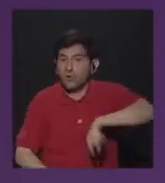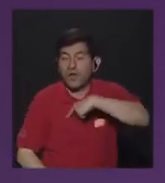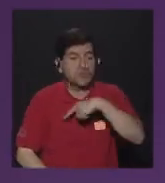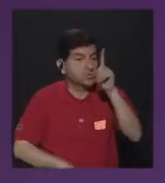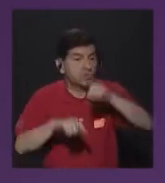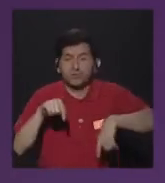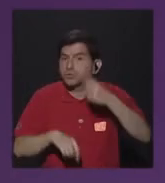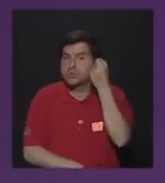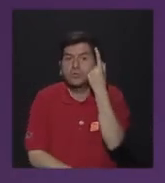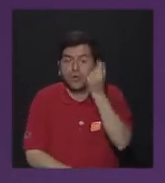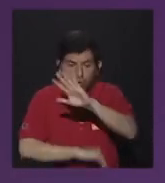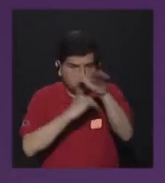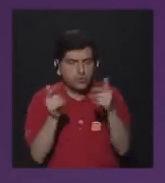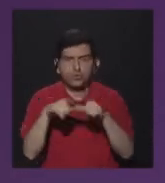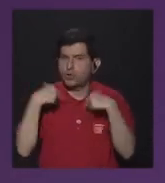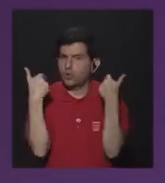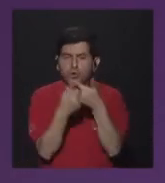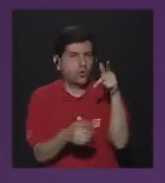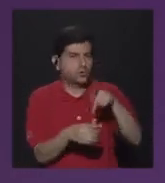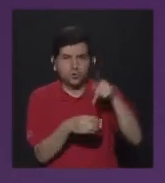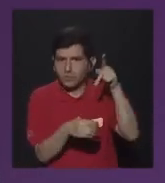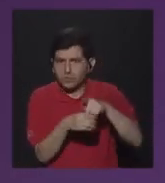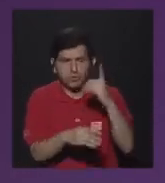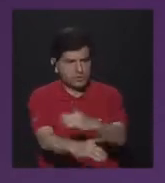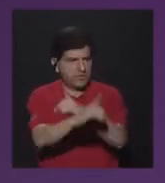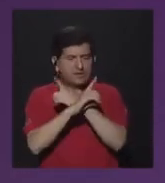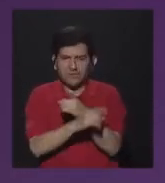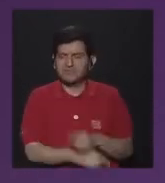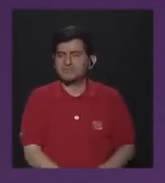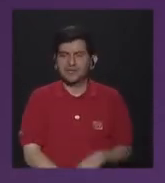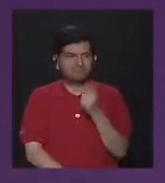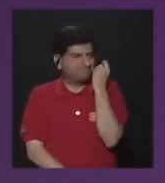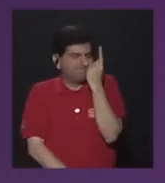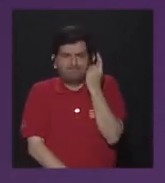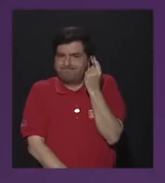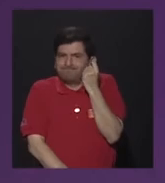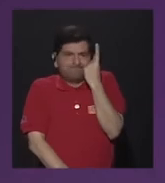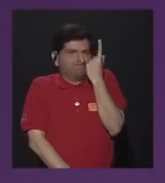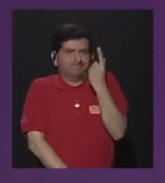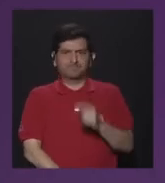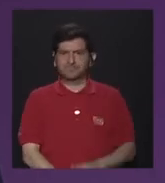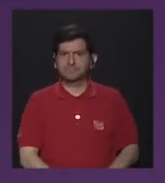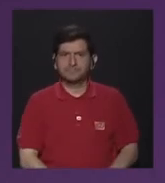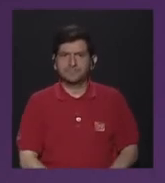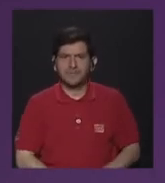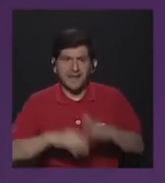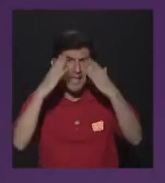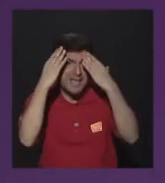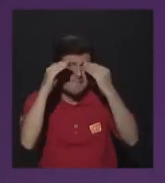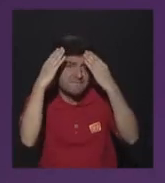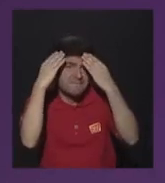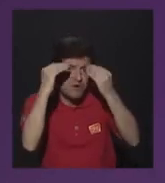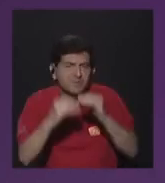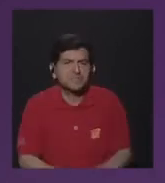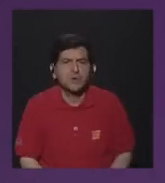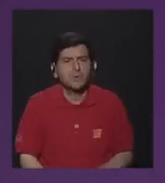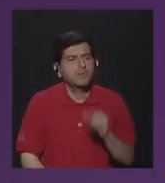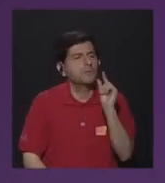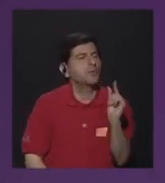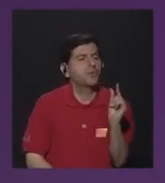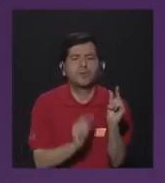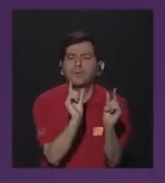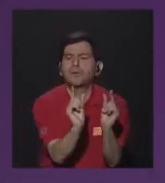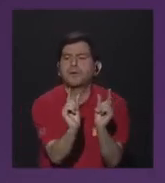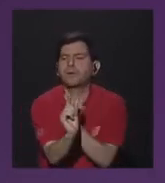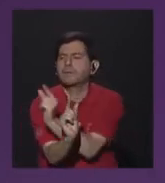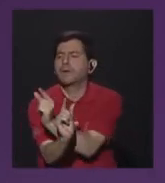no logramos comprender todos los sectores involucrados en esta defensa no logramos entender porque la información viene en pedacitos